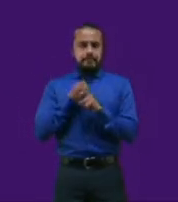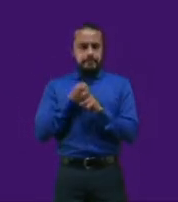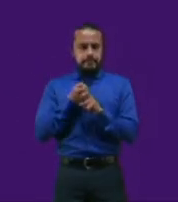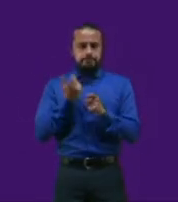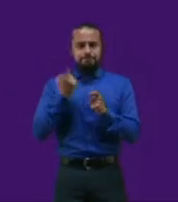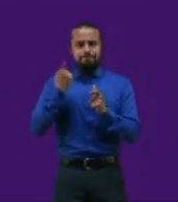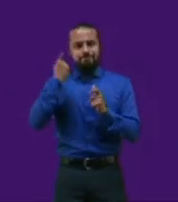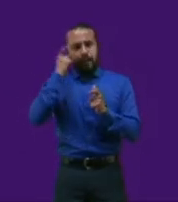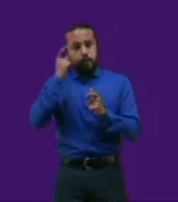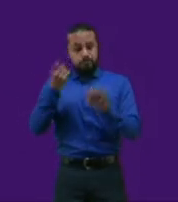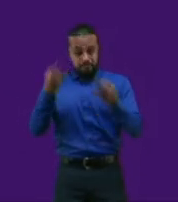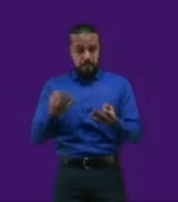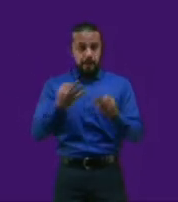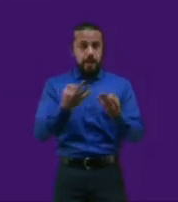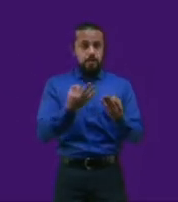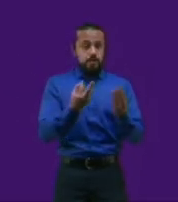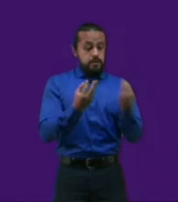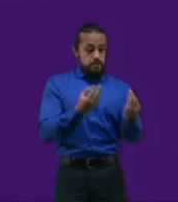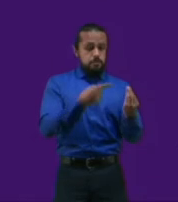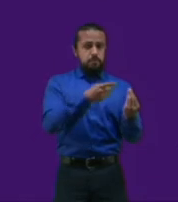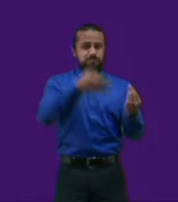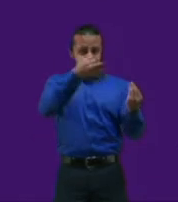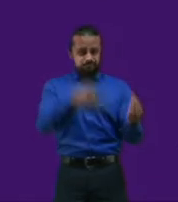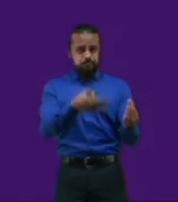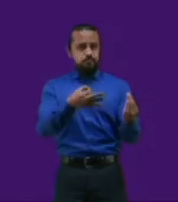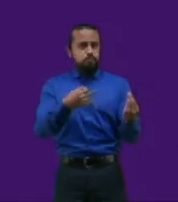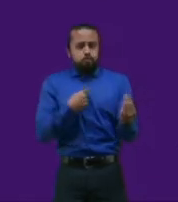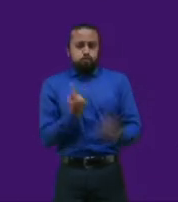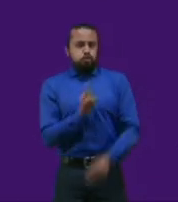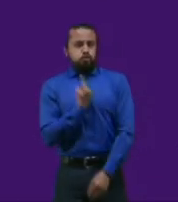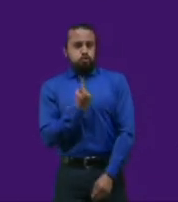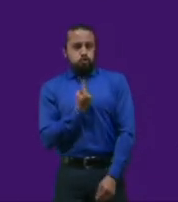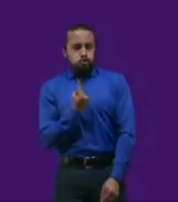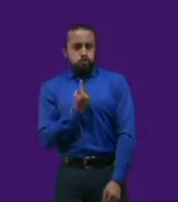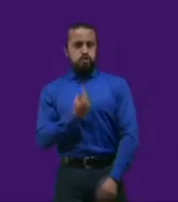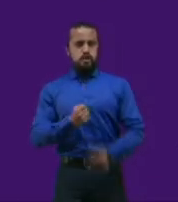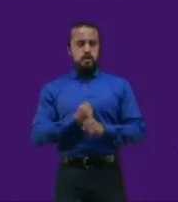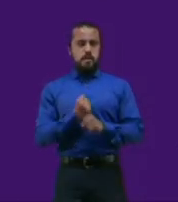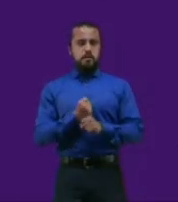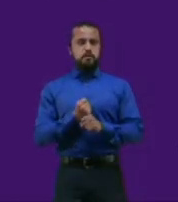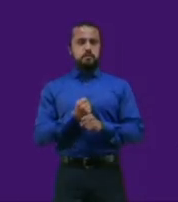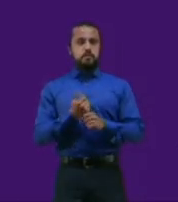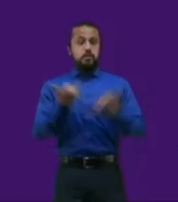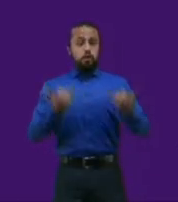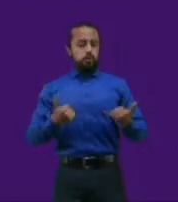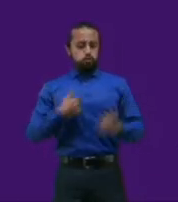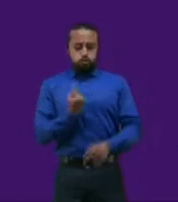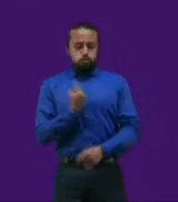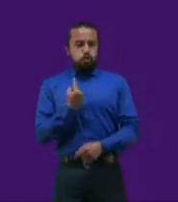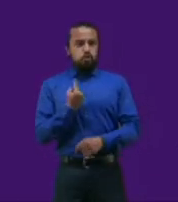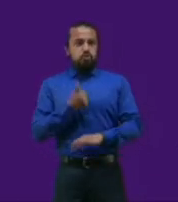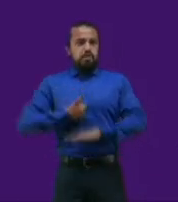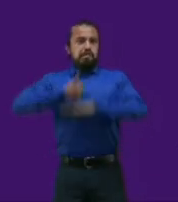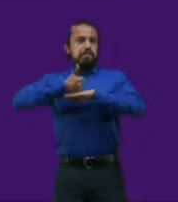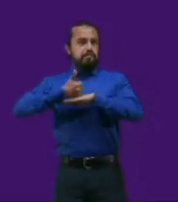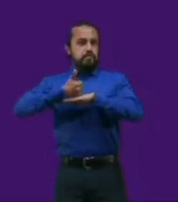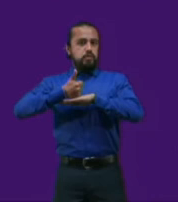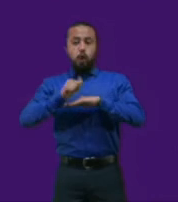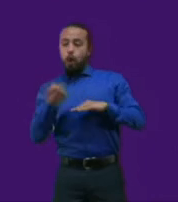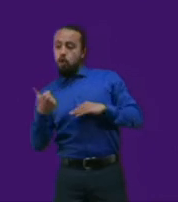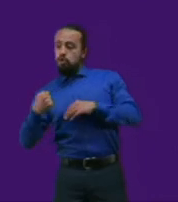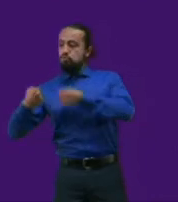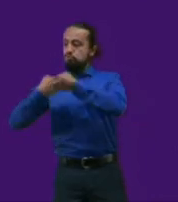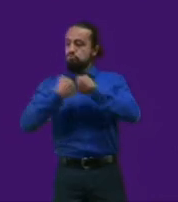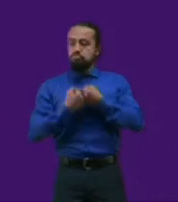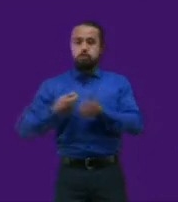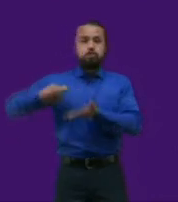tan consolidado. Estaba realmente sola, yo soy la única dueña de Tingo en este momento. Y hemos venido en un proceso